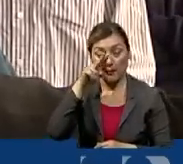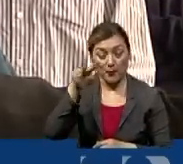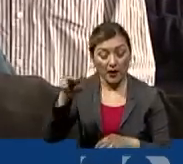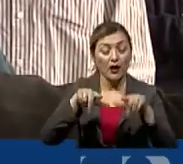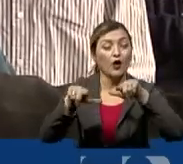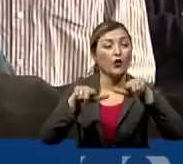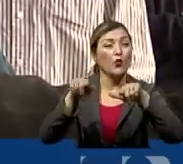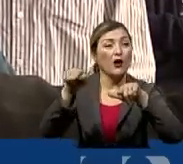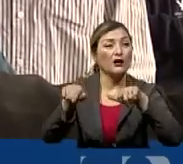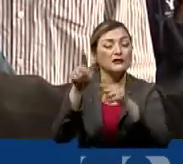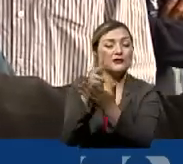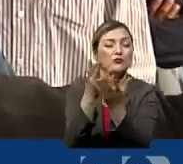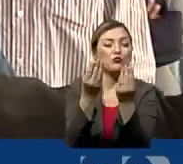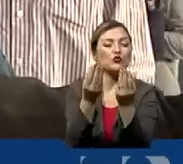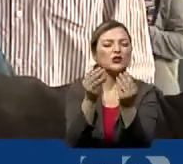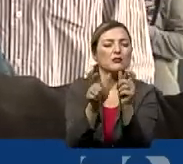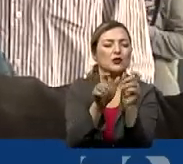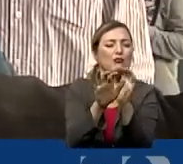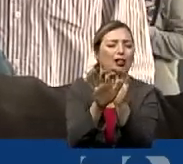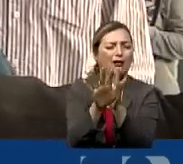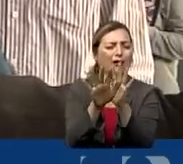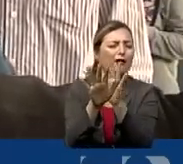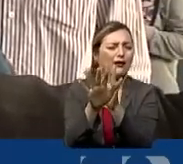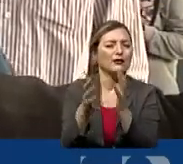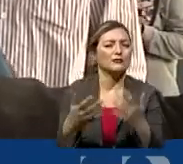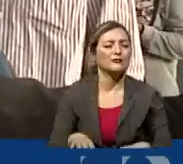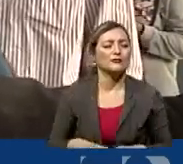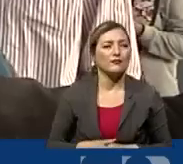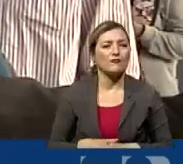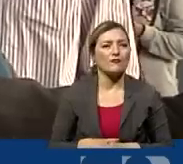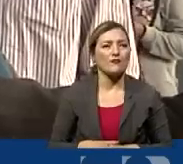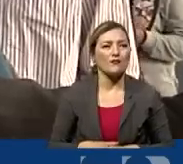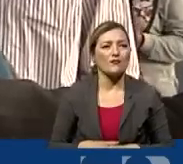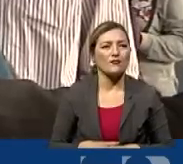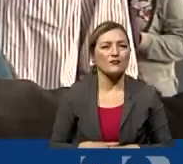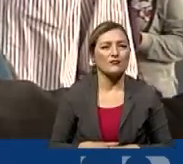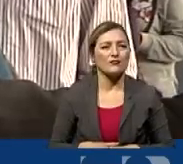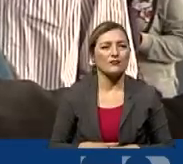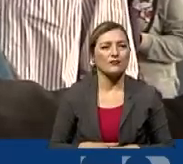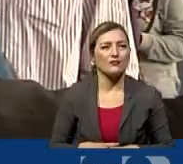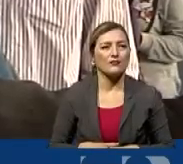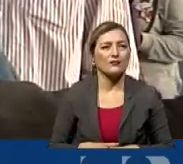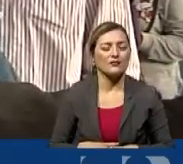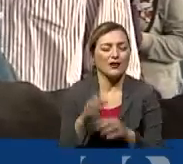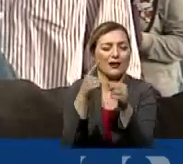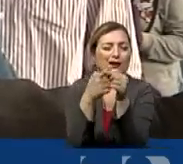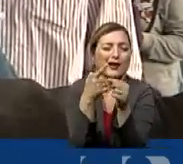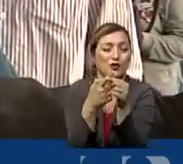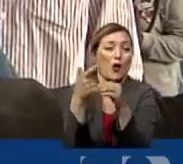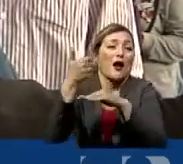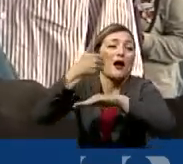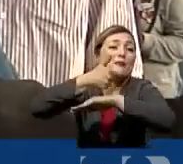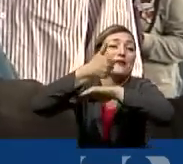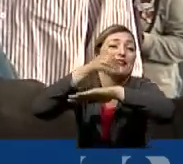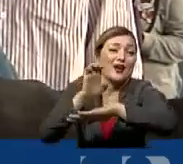estación donde se acumula mucha cantidad de personas. Mire, si usted observa, para ser la capital del Ecuador,